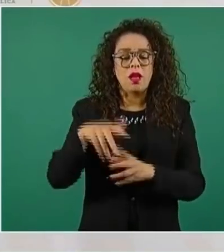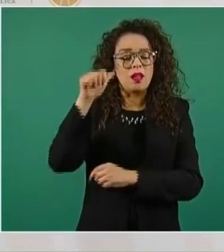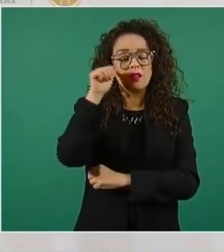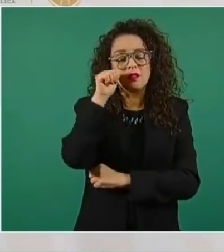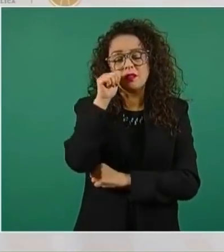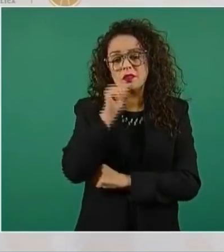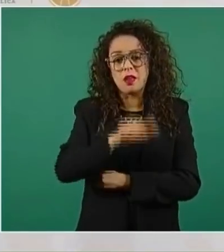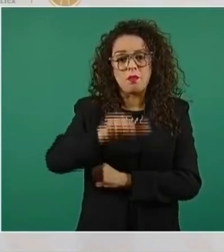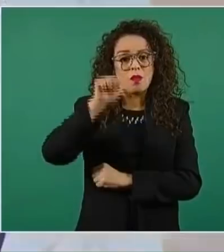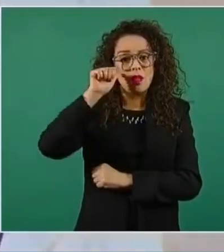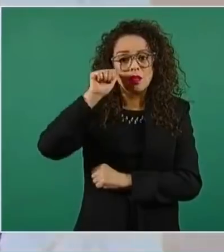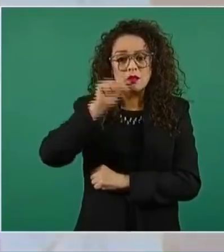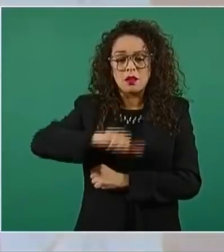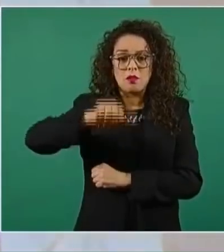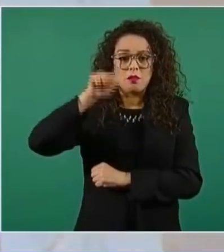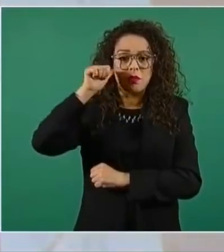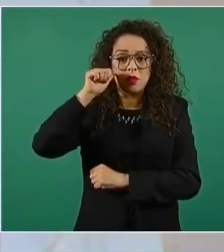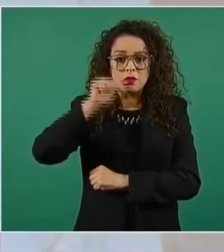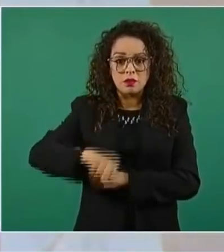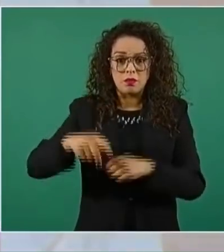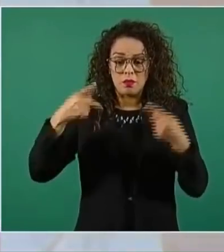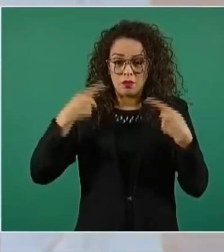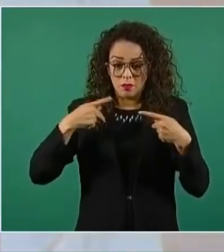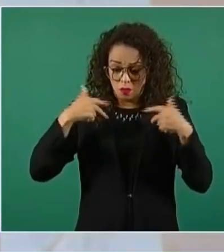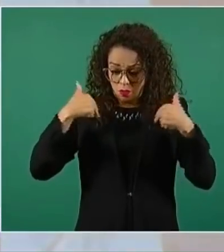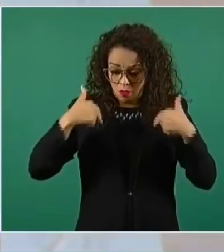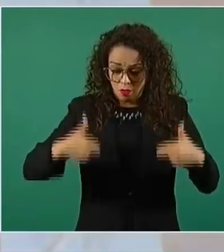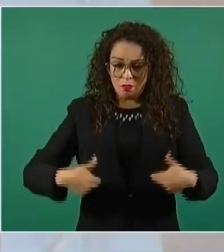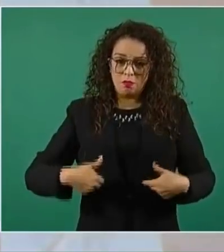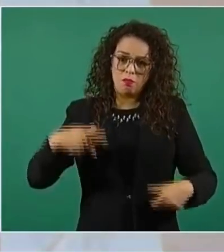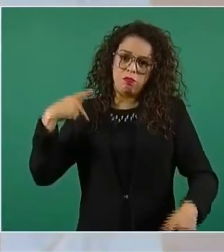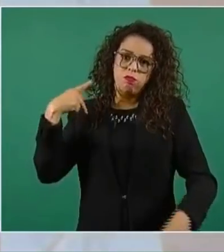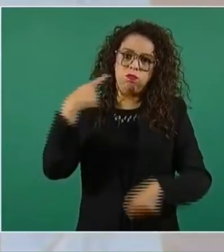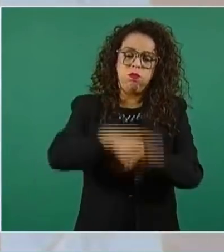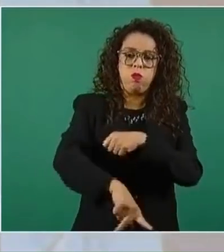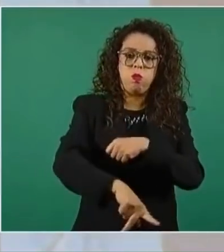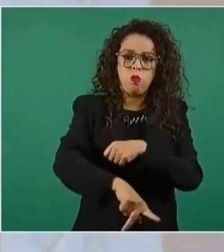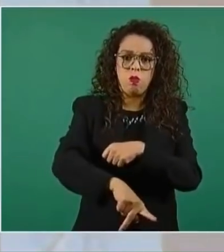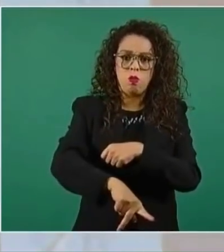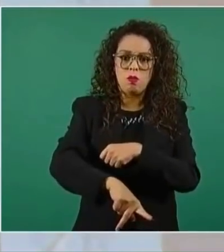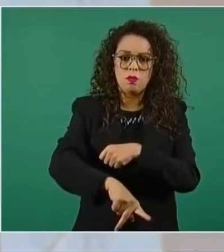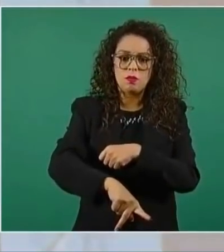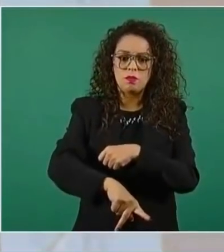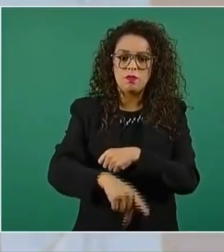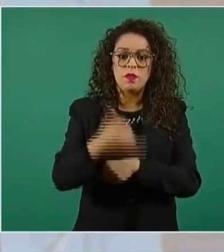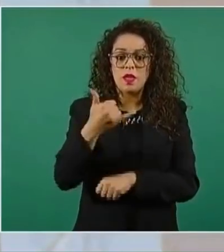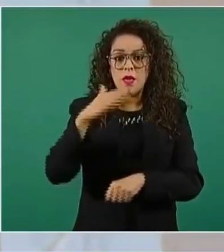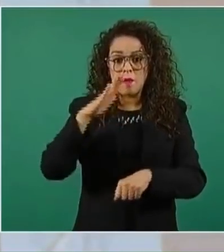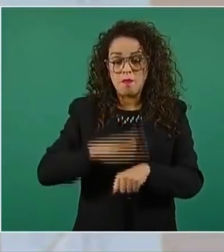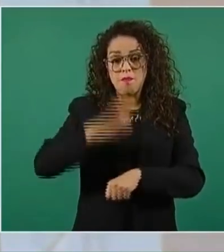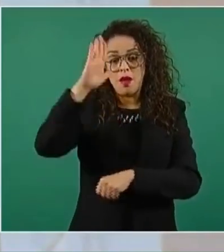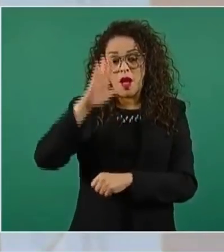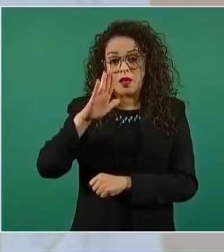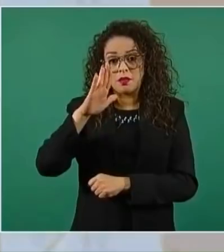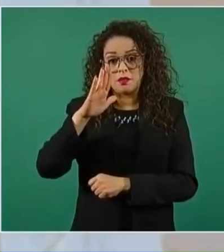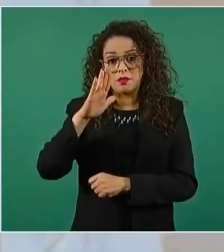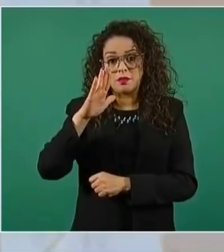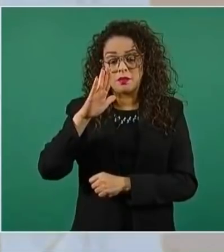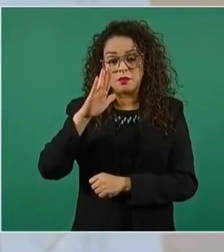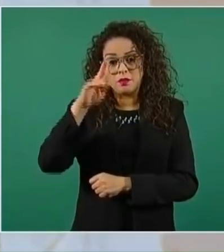riesgo para la humanidad. Además del agravio principal, traen